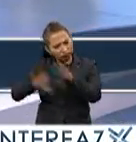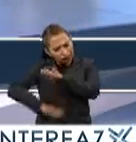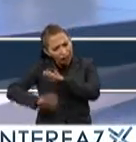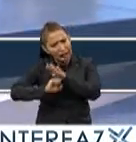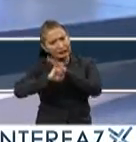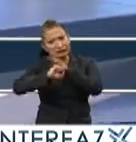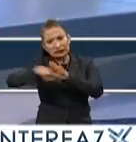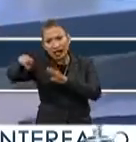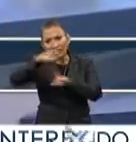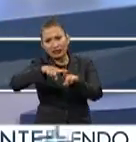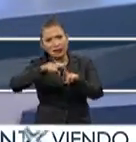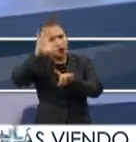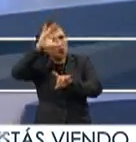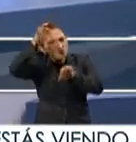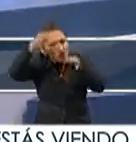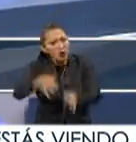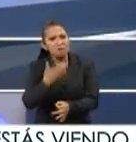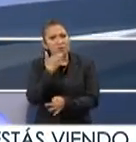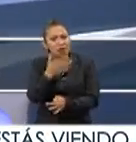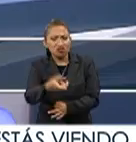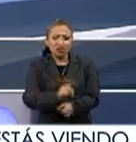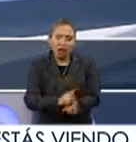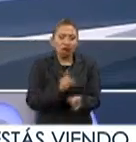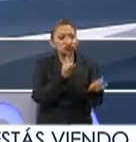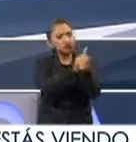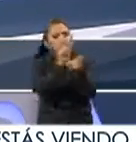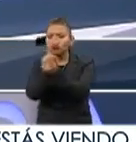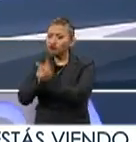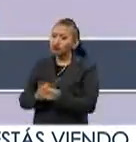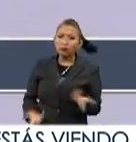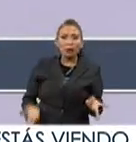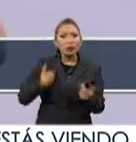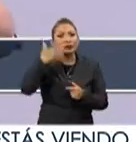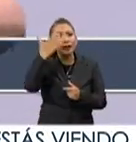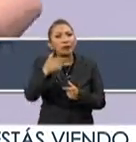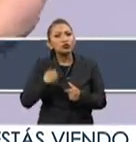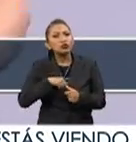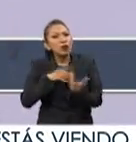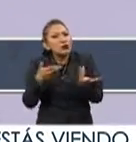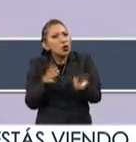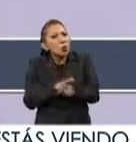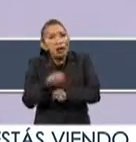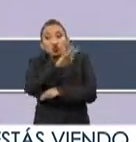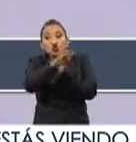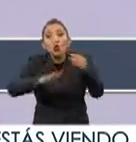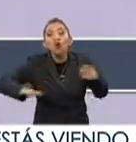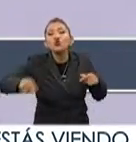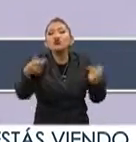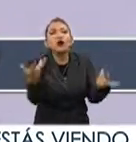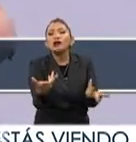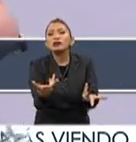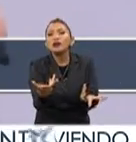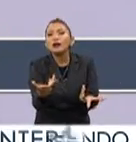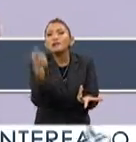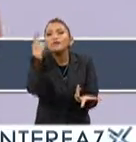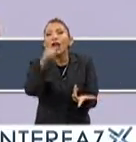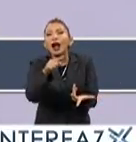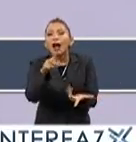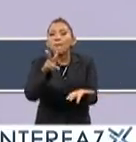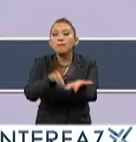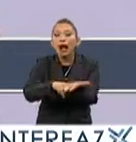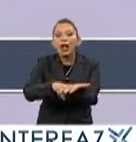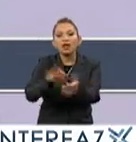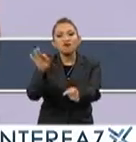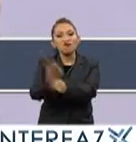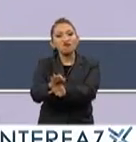para una multiculturalidad verdadera, cotidiana, por saber qué estamos haciendo todos por valorar